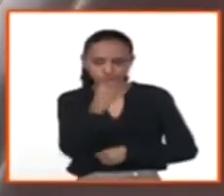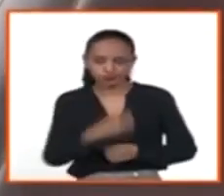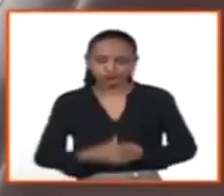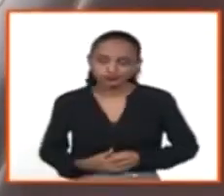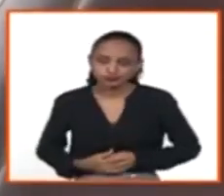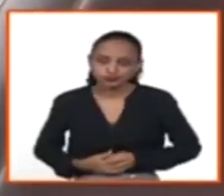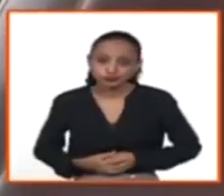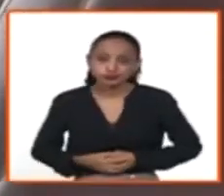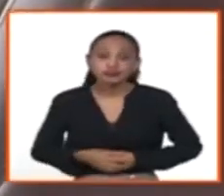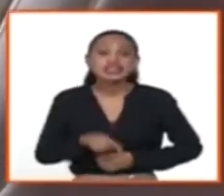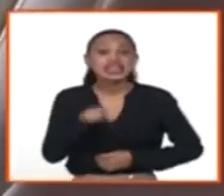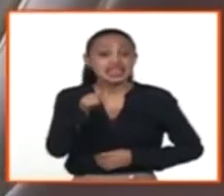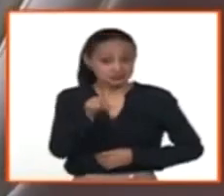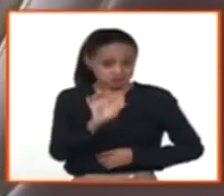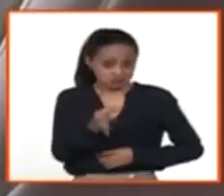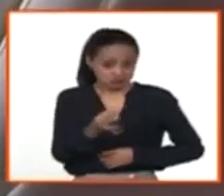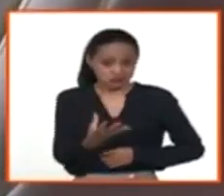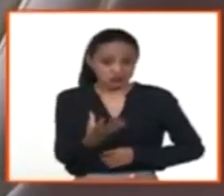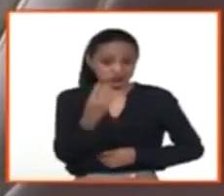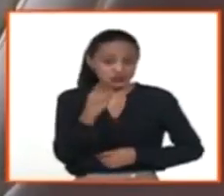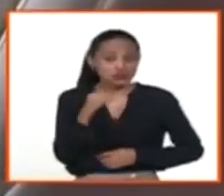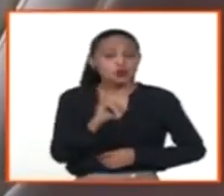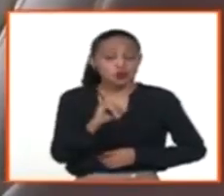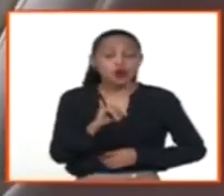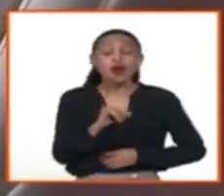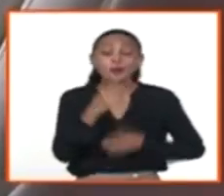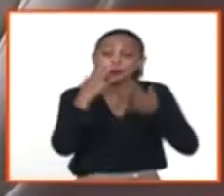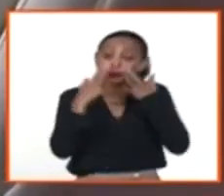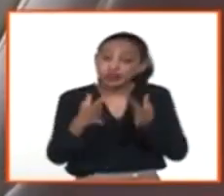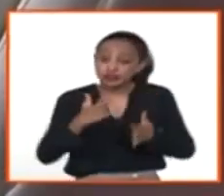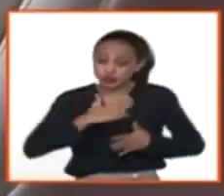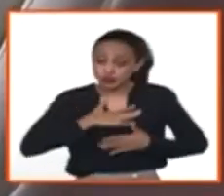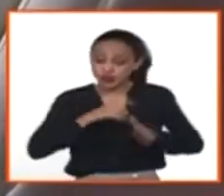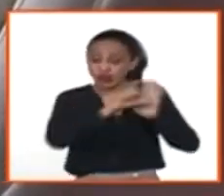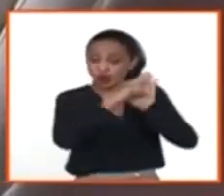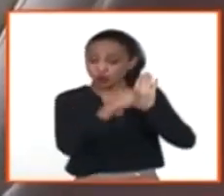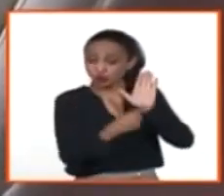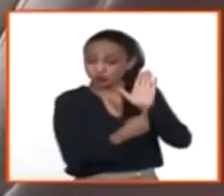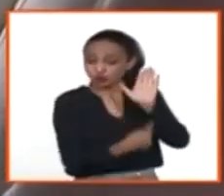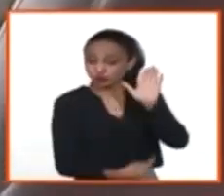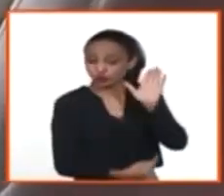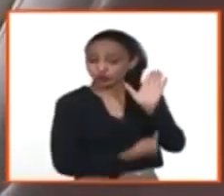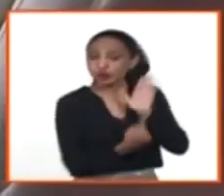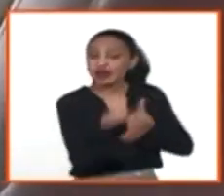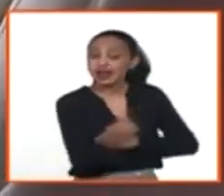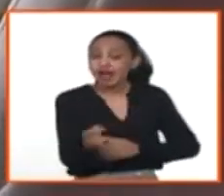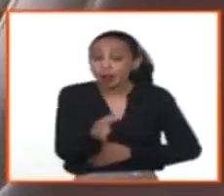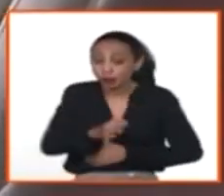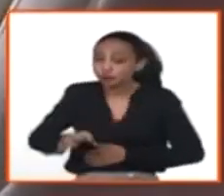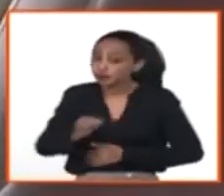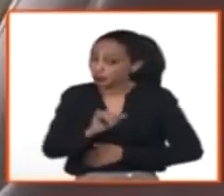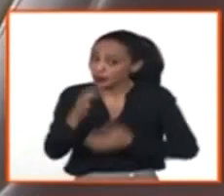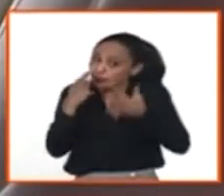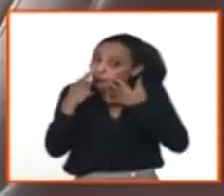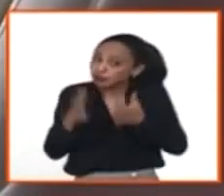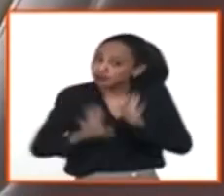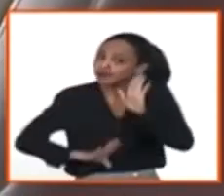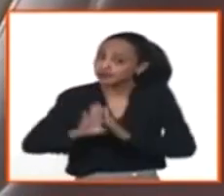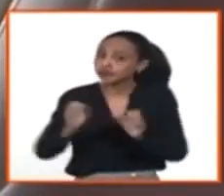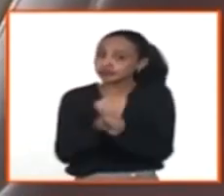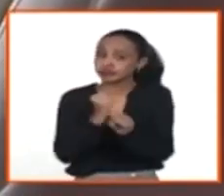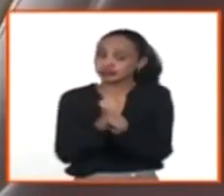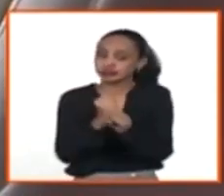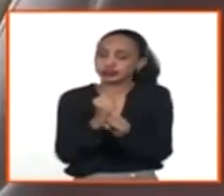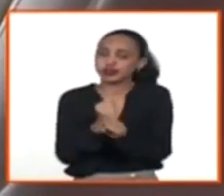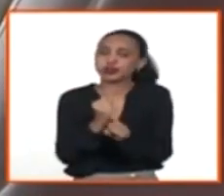el papel que se da en nuestra Constitución a los territorios, el papel que tienen que jugar los municipios, y a la vez también refleja ese otro